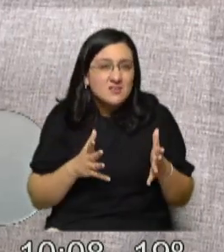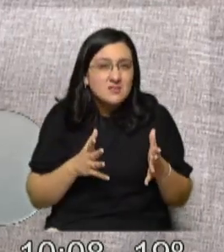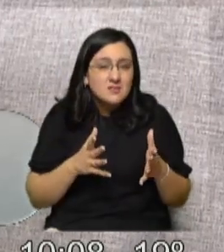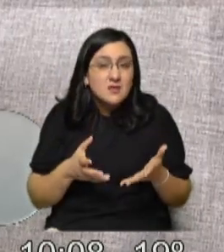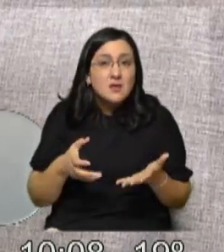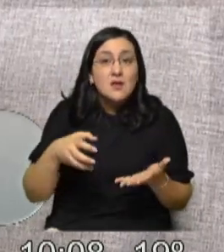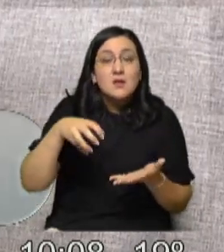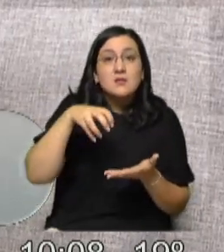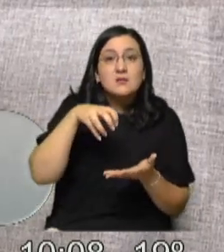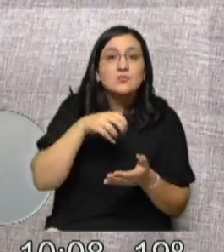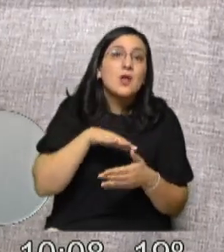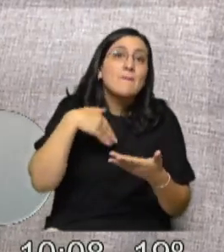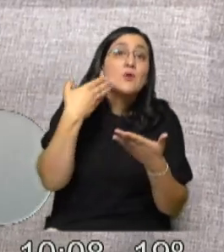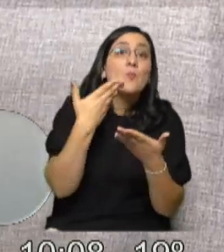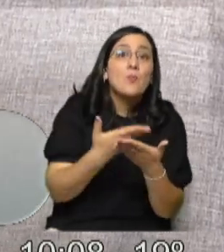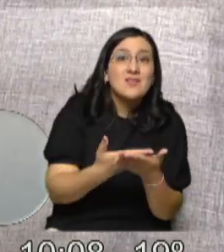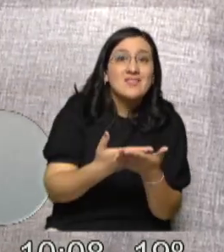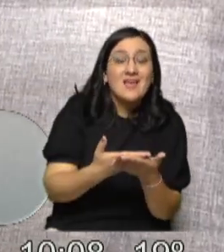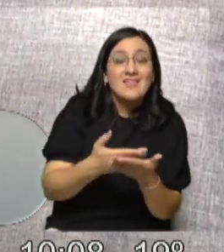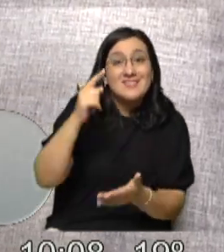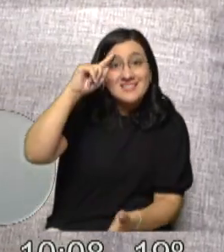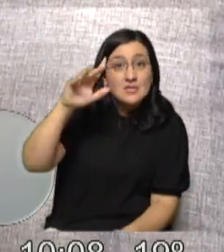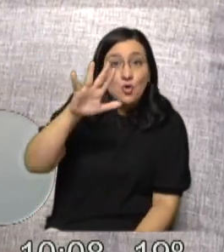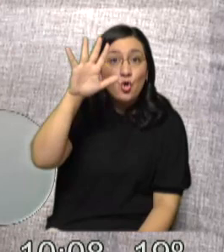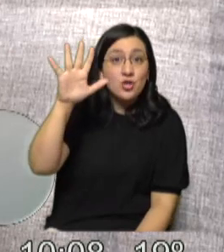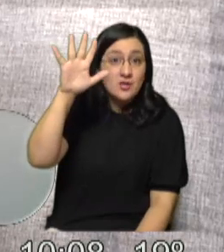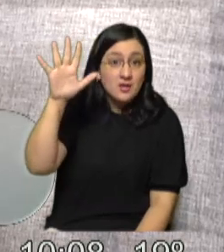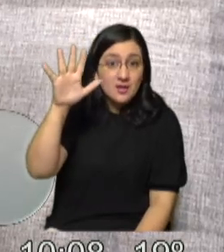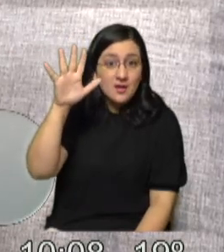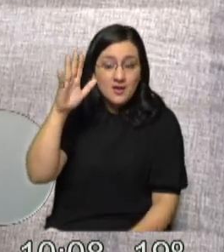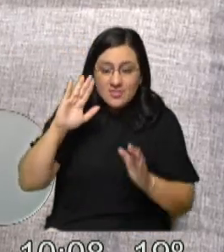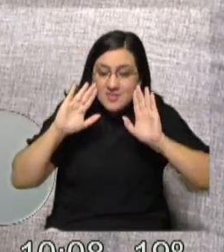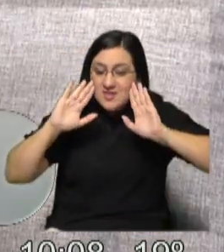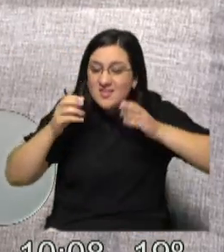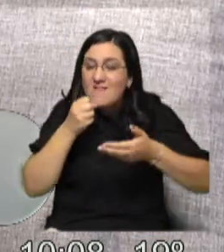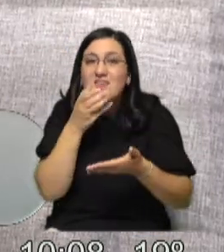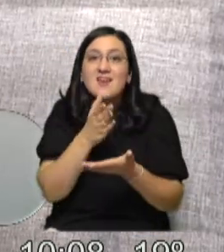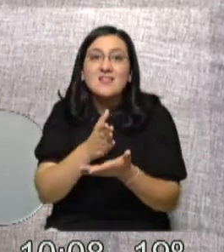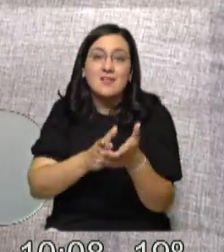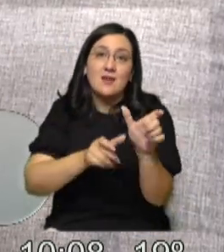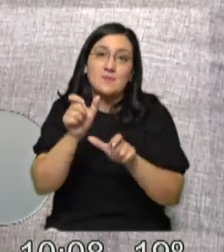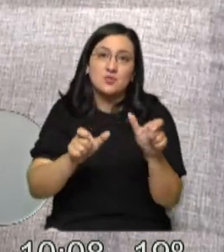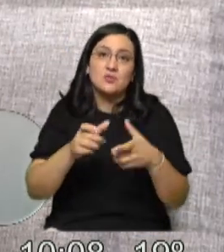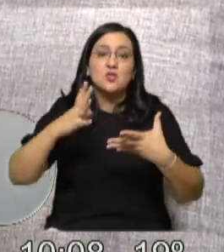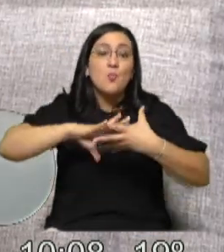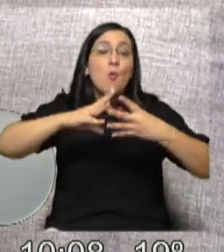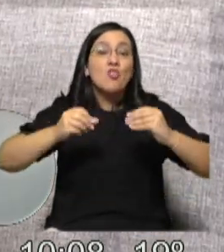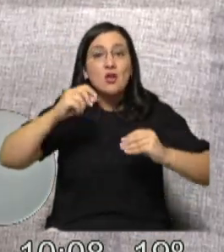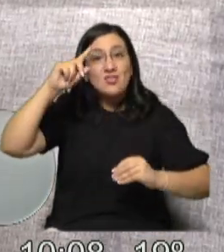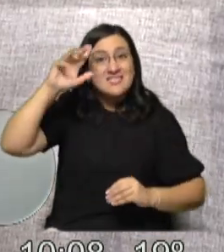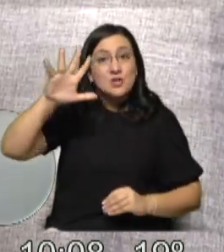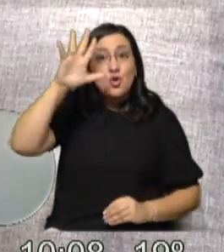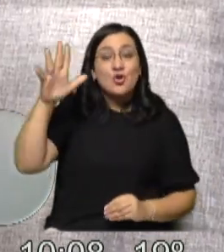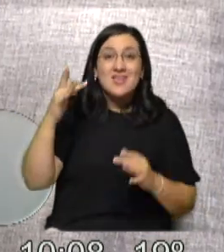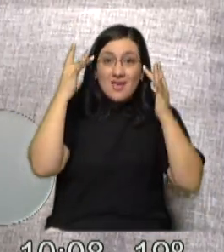espacio, una propuesta de psicología dirigida al bienestar de las personas. Es como un modelo de psicología